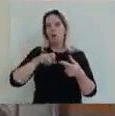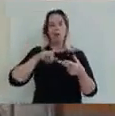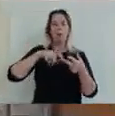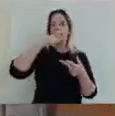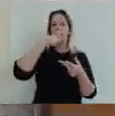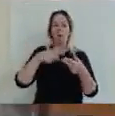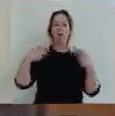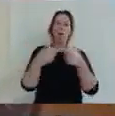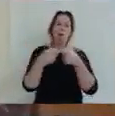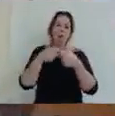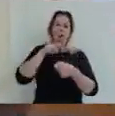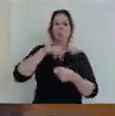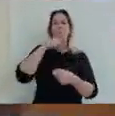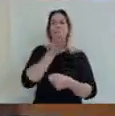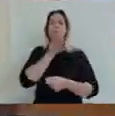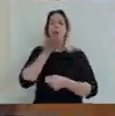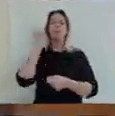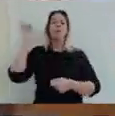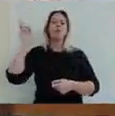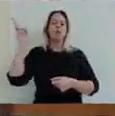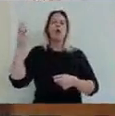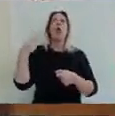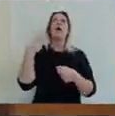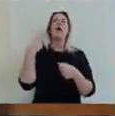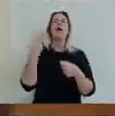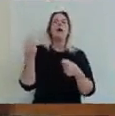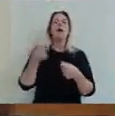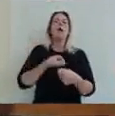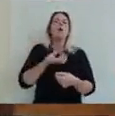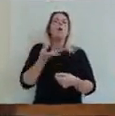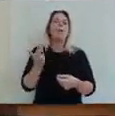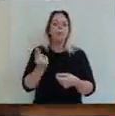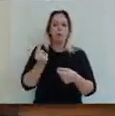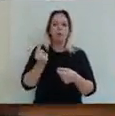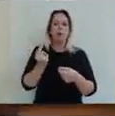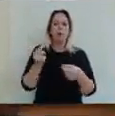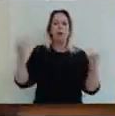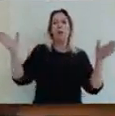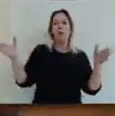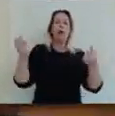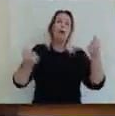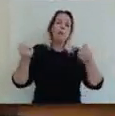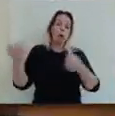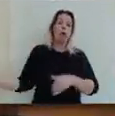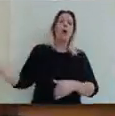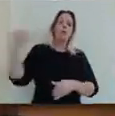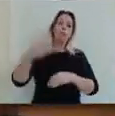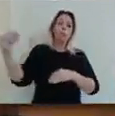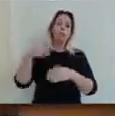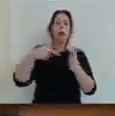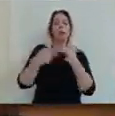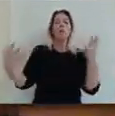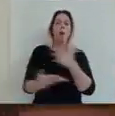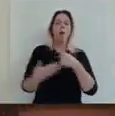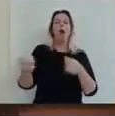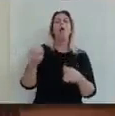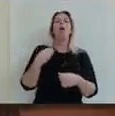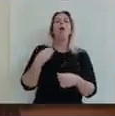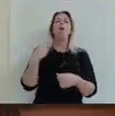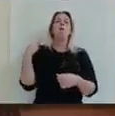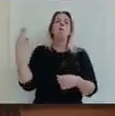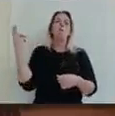dos notas que eran similares, voy a solicitar que esta también se adjunte a la que presenta la señora